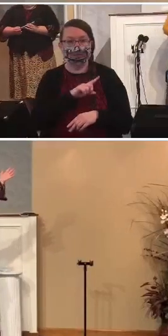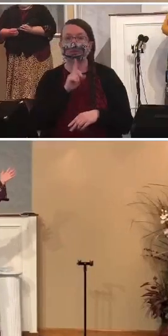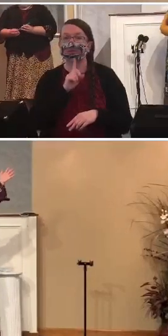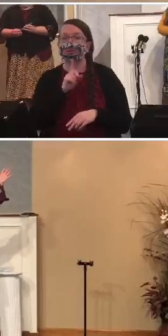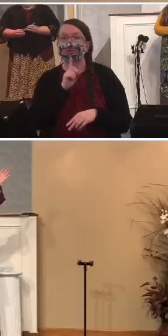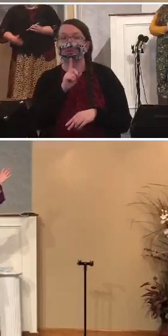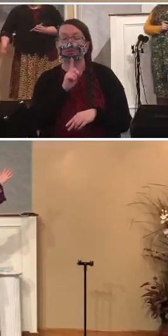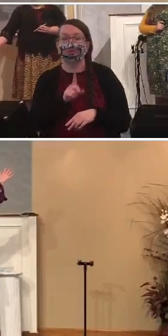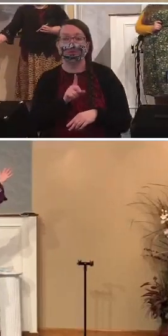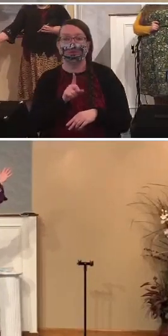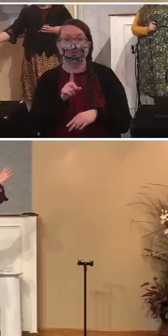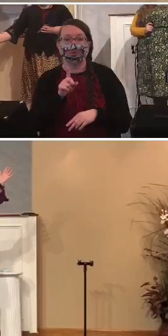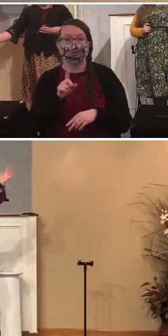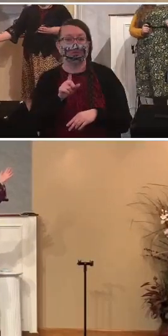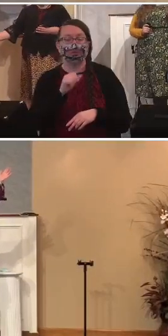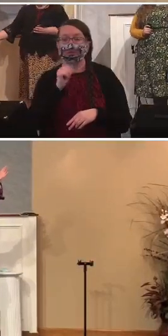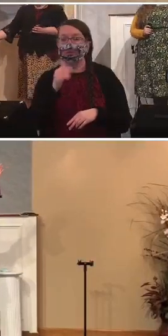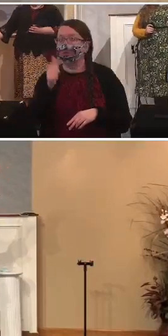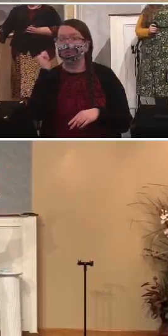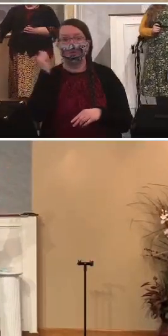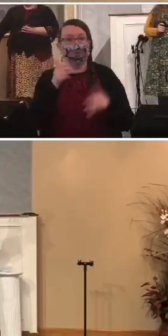dejar olvidados.